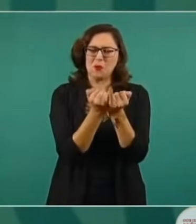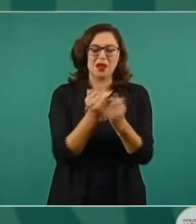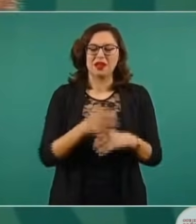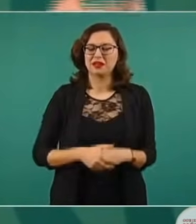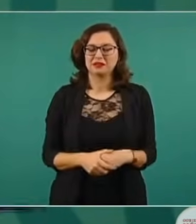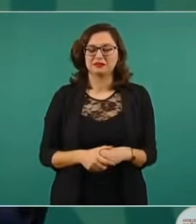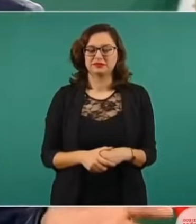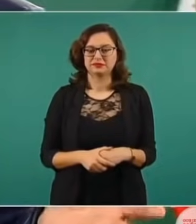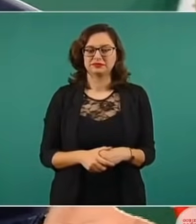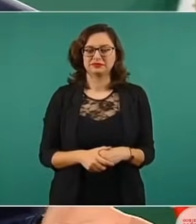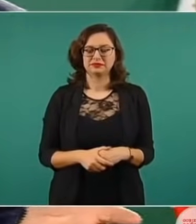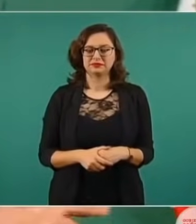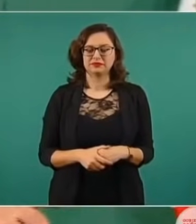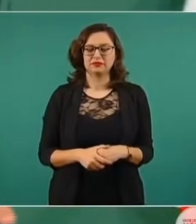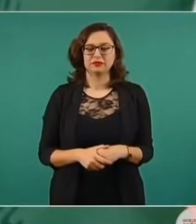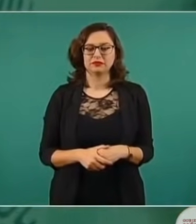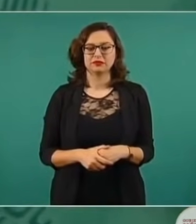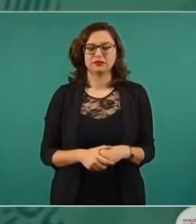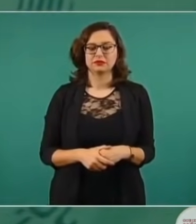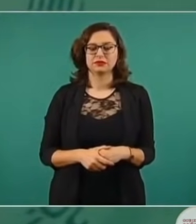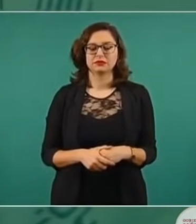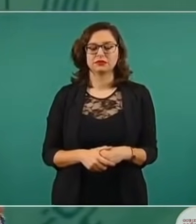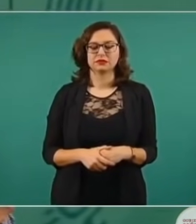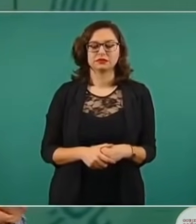Y no tiene que ver